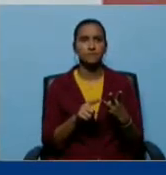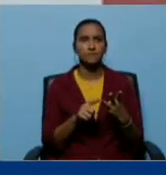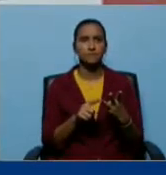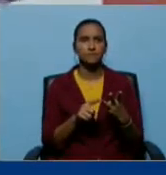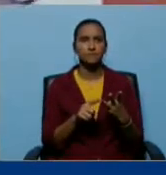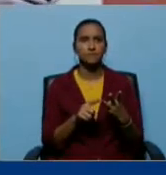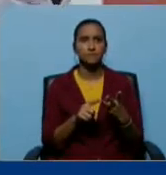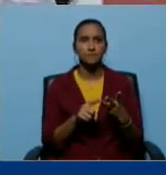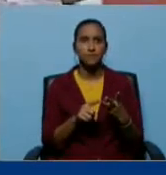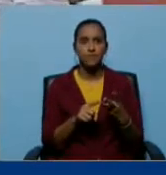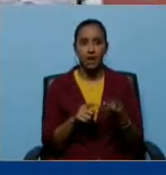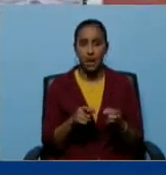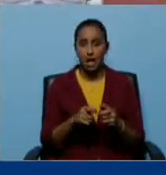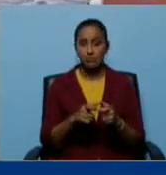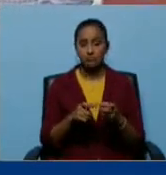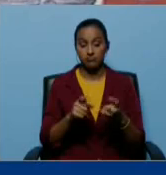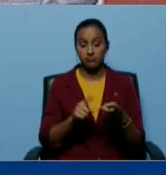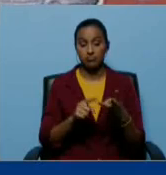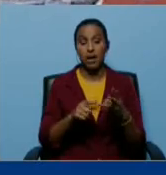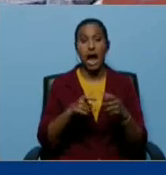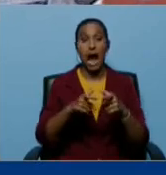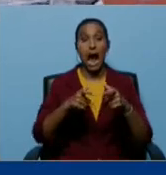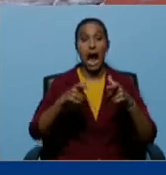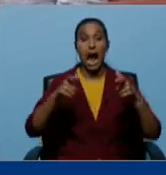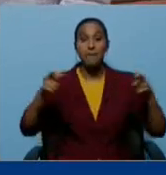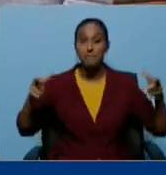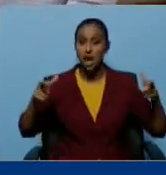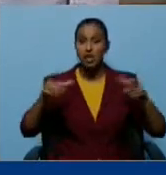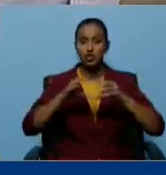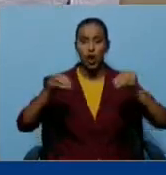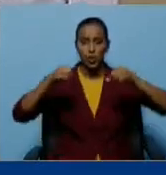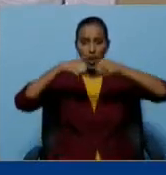Las amplias alianzas sociales, culturales,